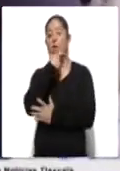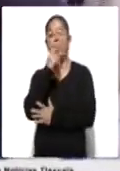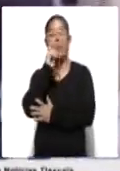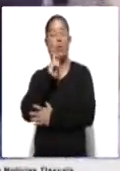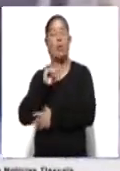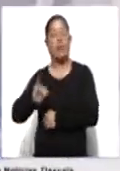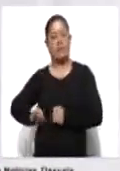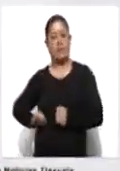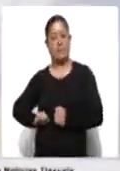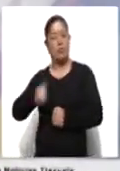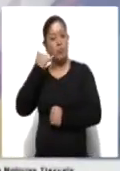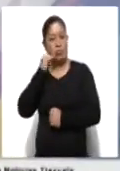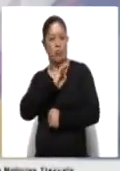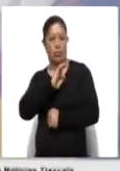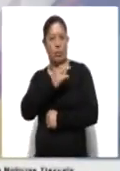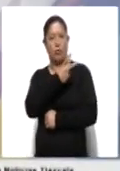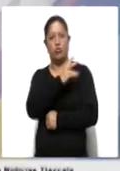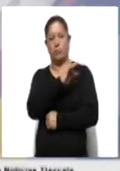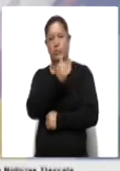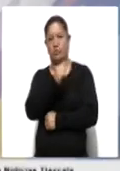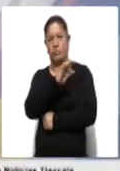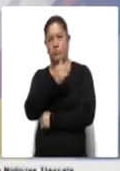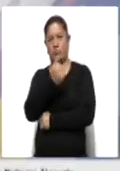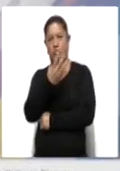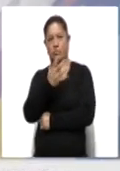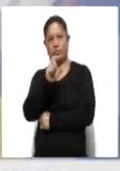interesados pueden comunicarse al